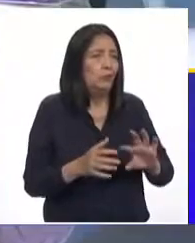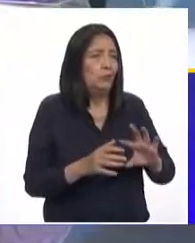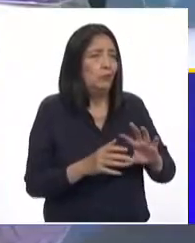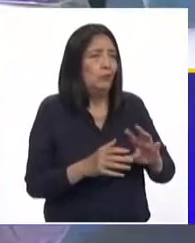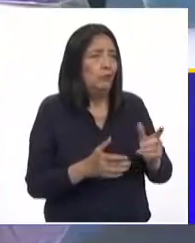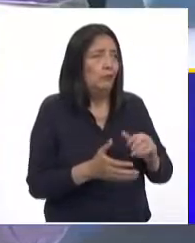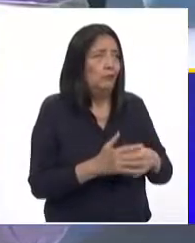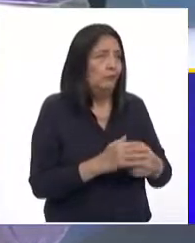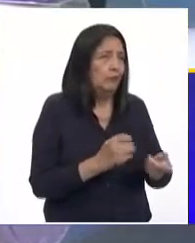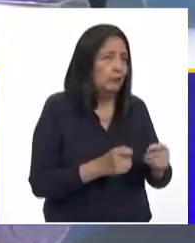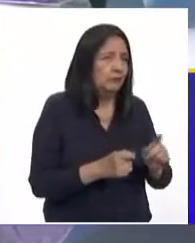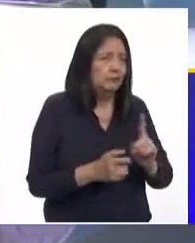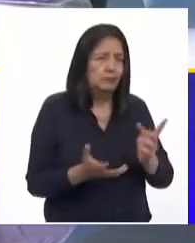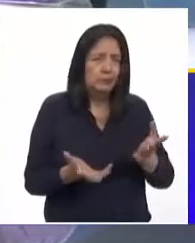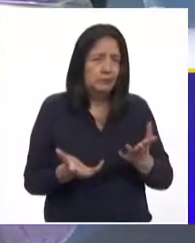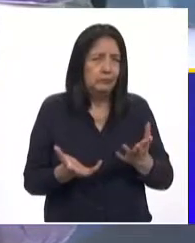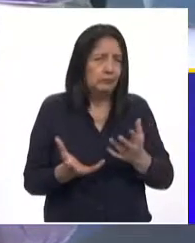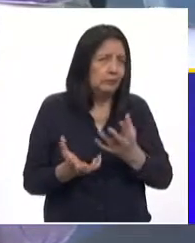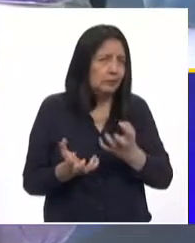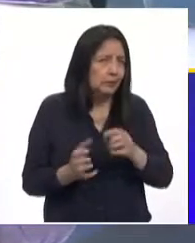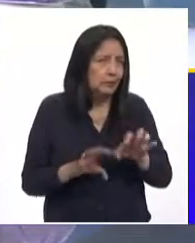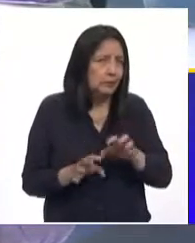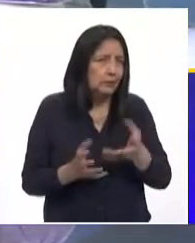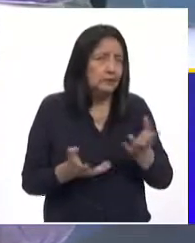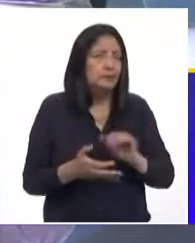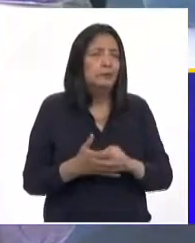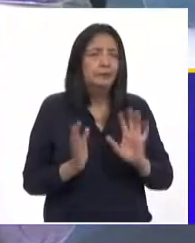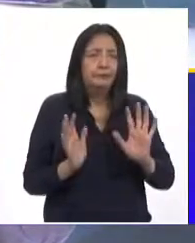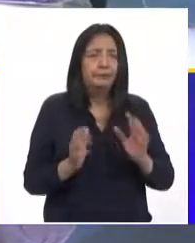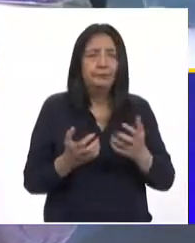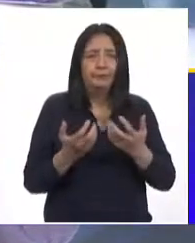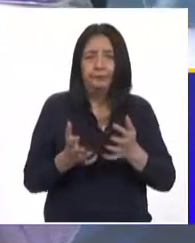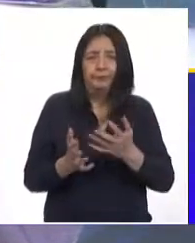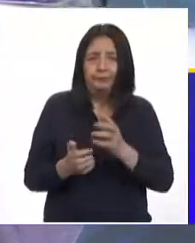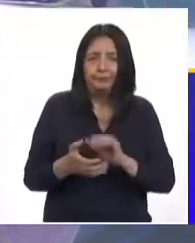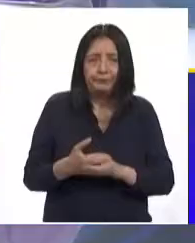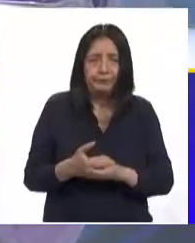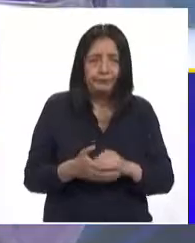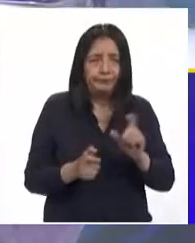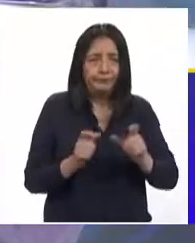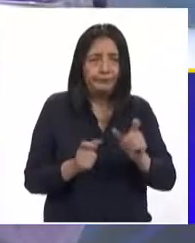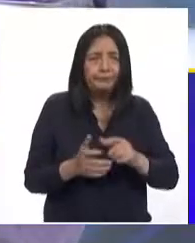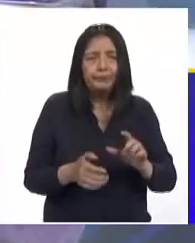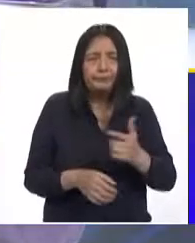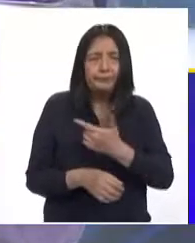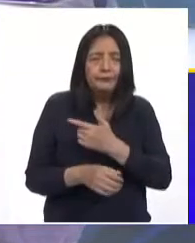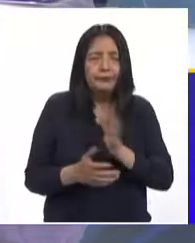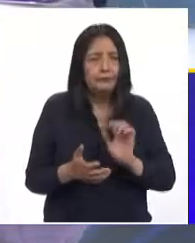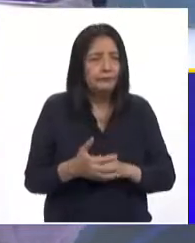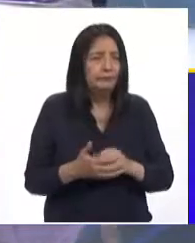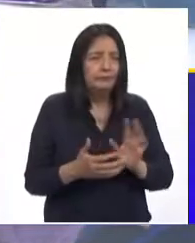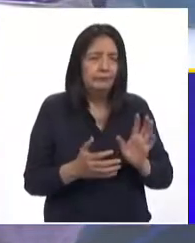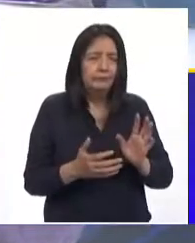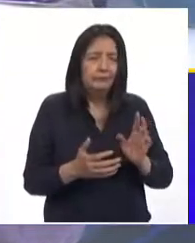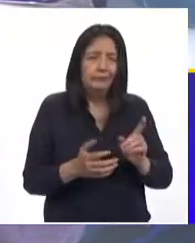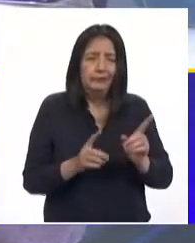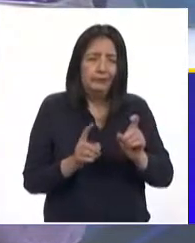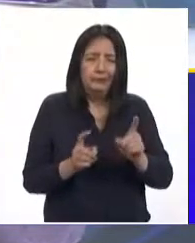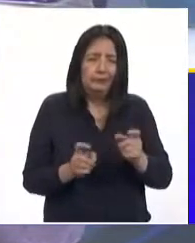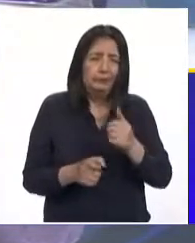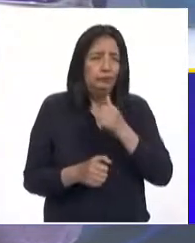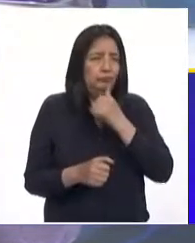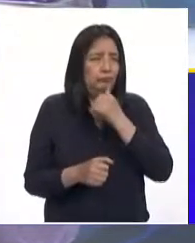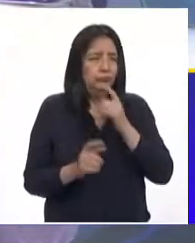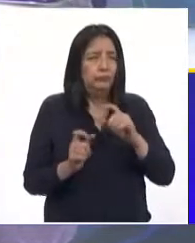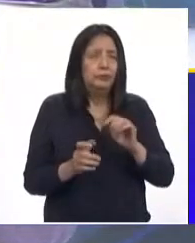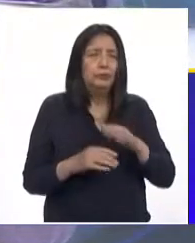actos culposos y no con intencionalidad de ocasionar perjuicio de las personas que iban a vacunarse? Quedan abiertas esas preguntas